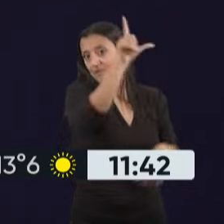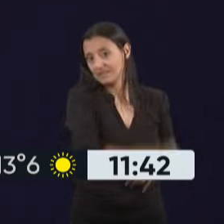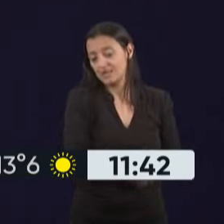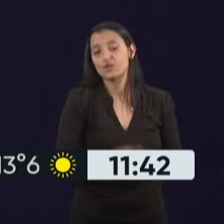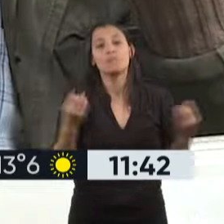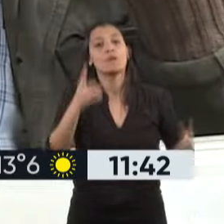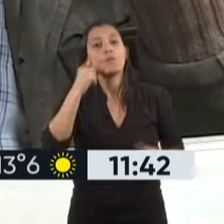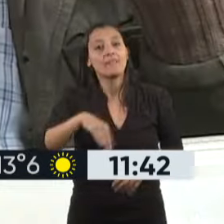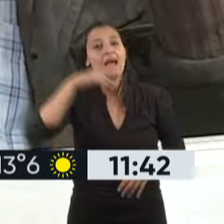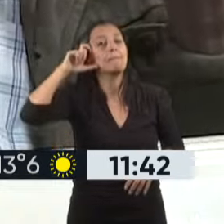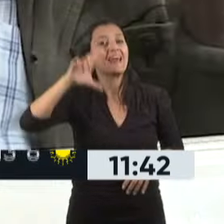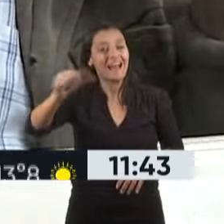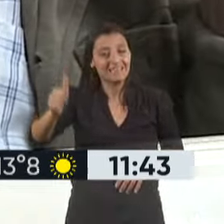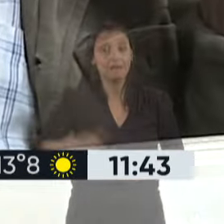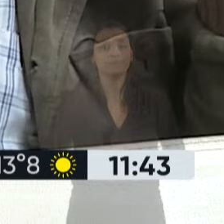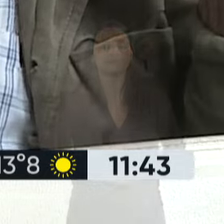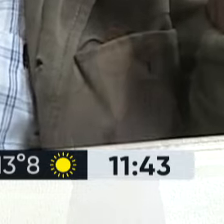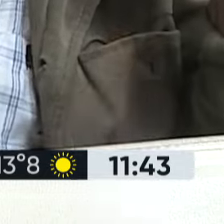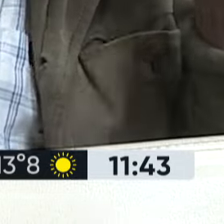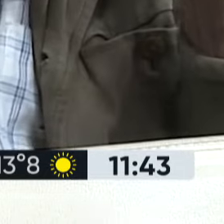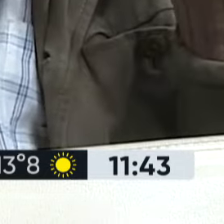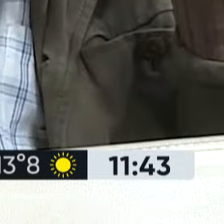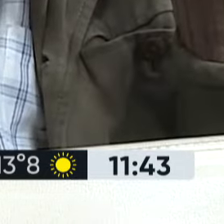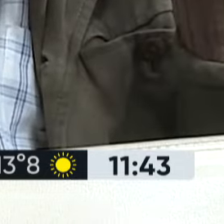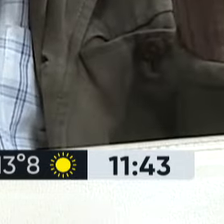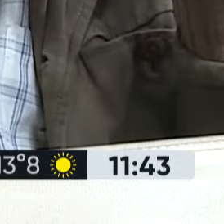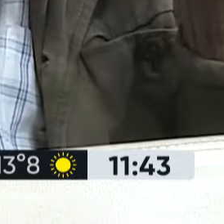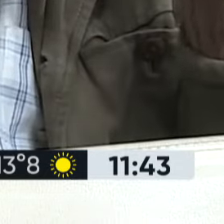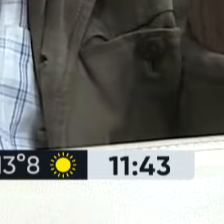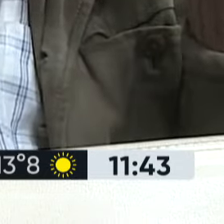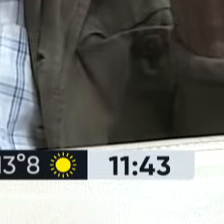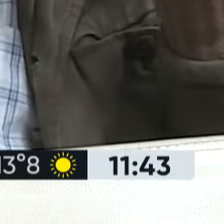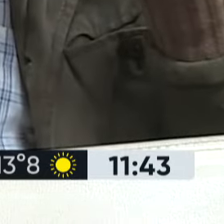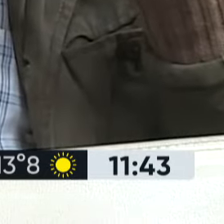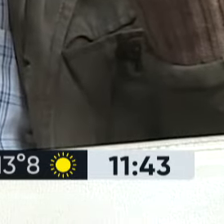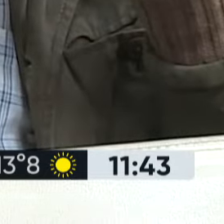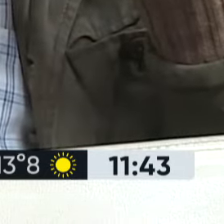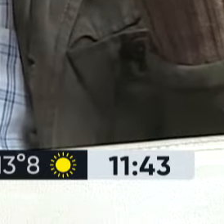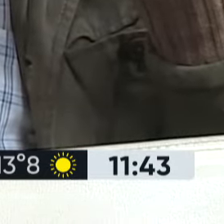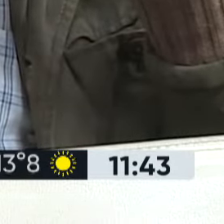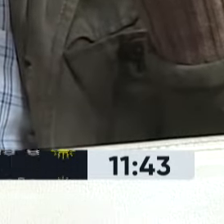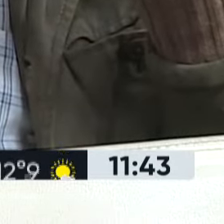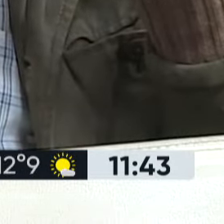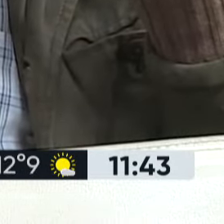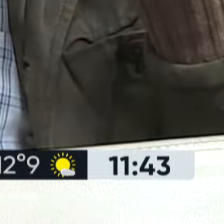Pablo Peralta, para Concepto del Litoral y Fénix Buenos Aires. ¿Qué tal? Quería consultarte, bueno, estaba mirando ahí algunos de los números